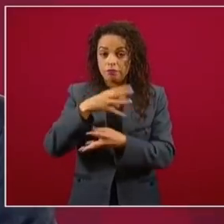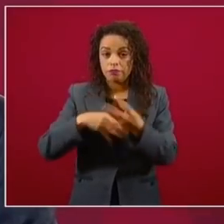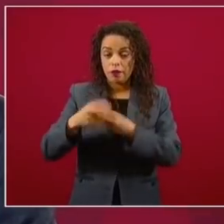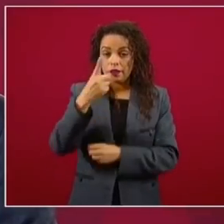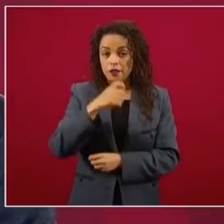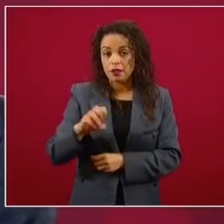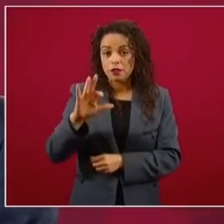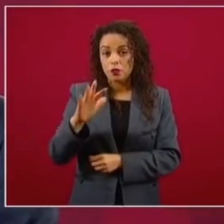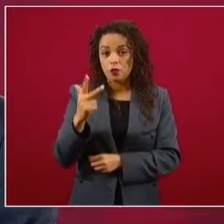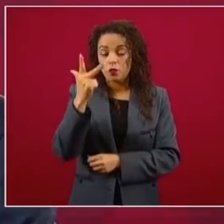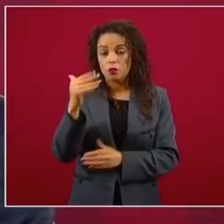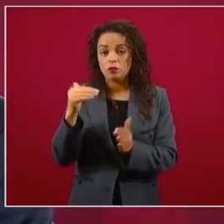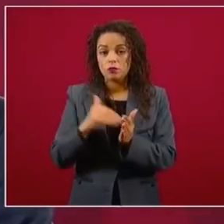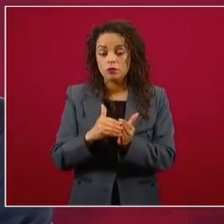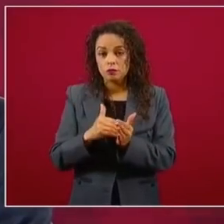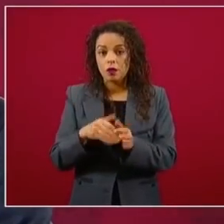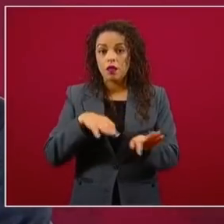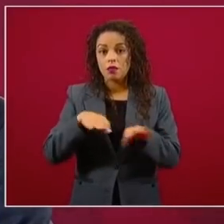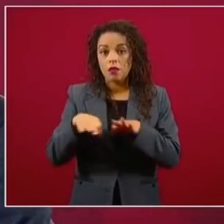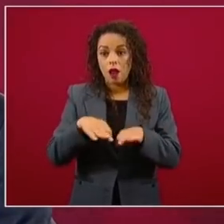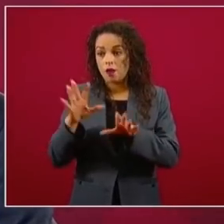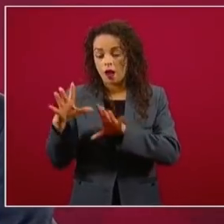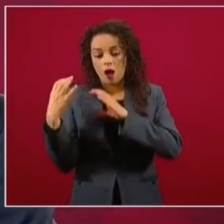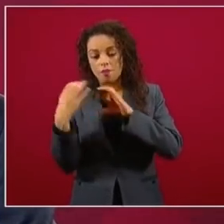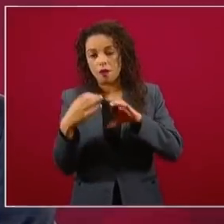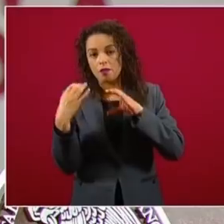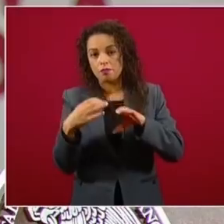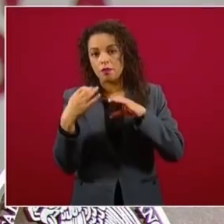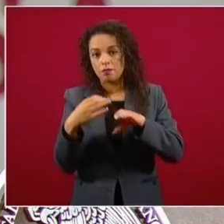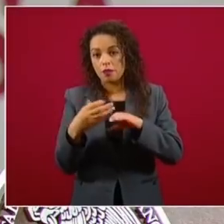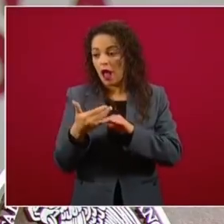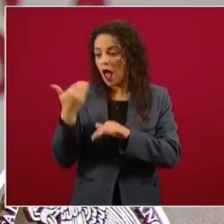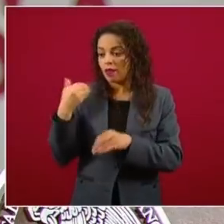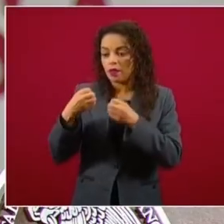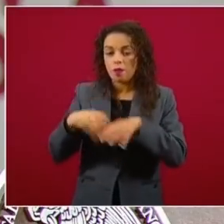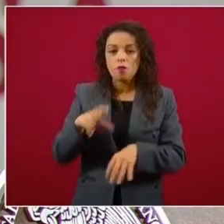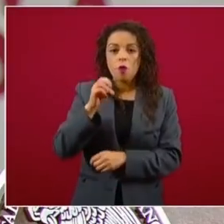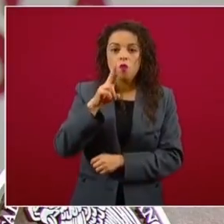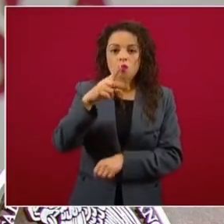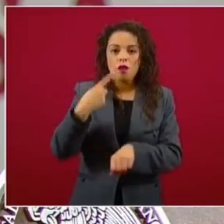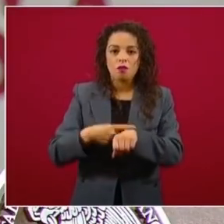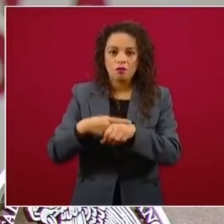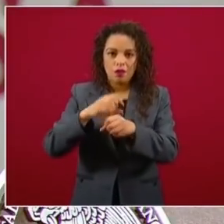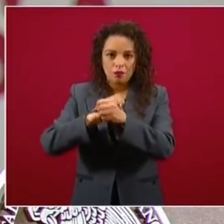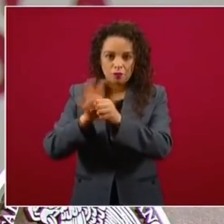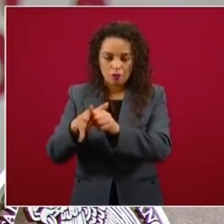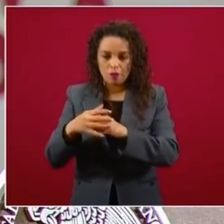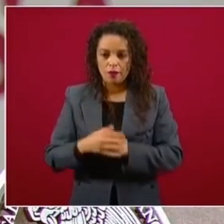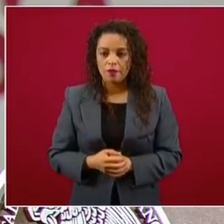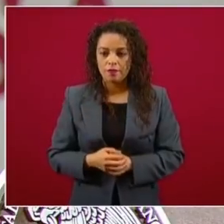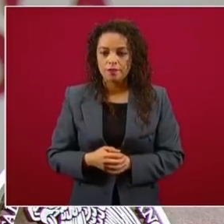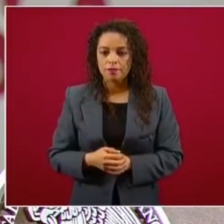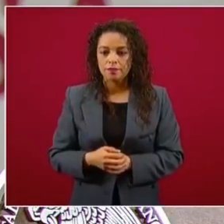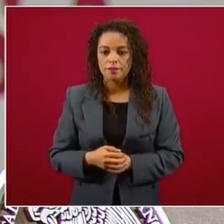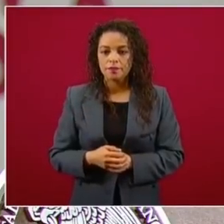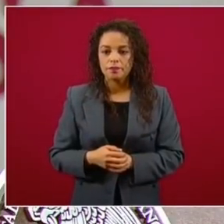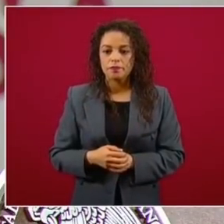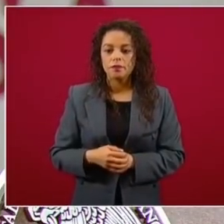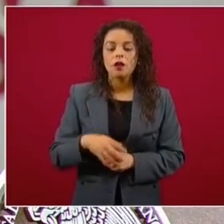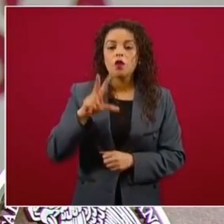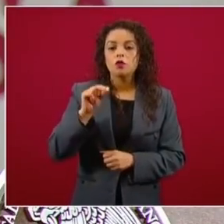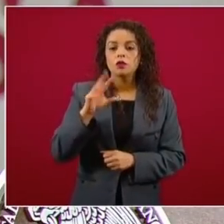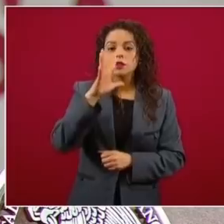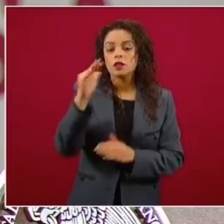158,000 empleos de los que se habían perdido con el COVID. En la industria de las manufacturas, al día viernes se habían recuperado